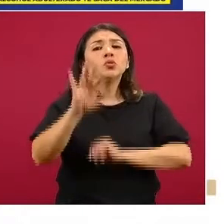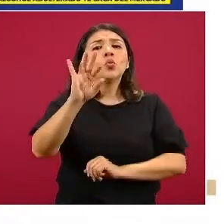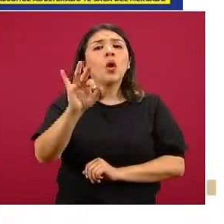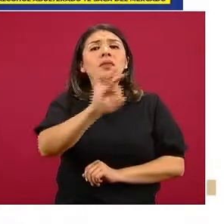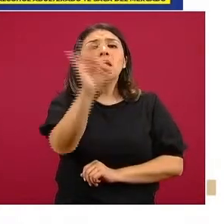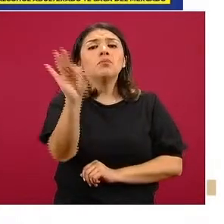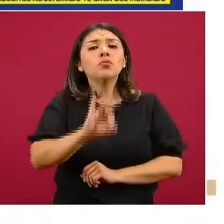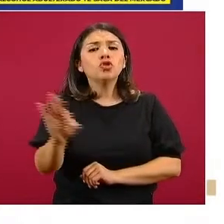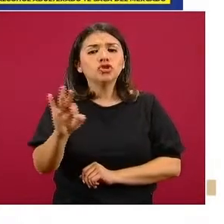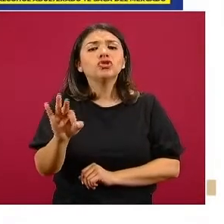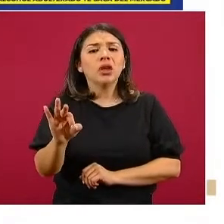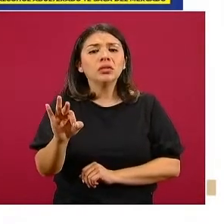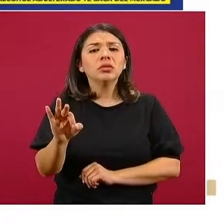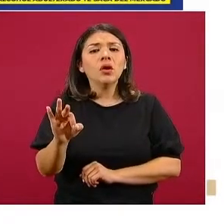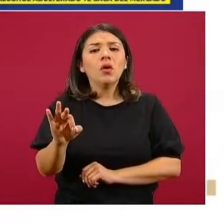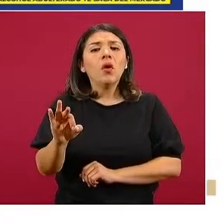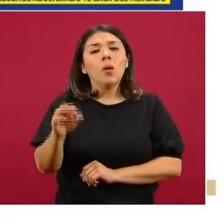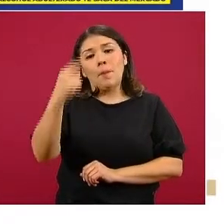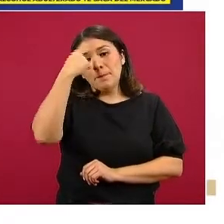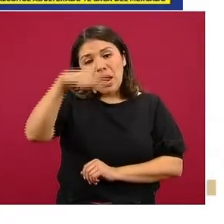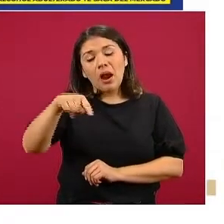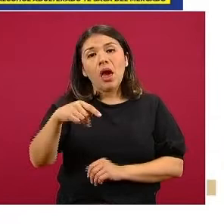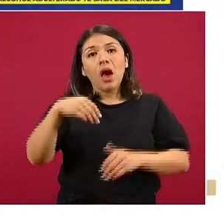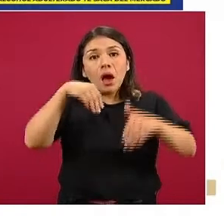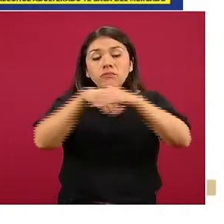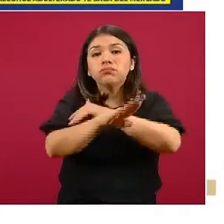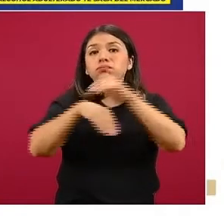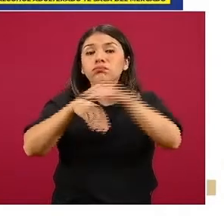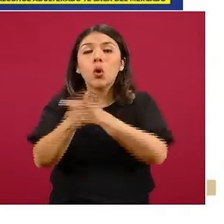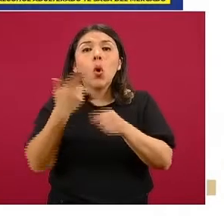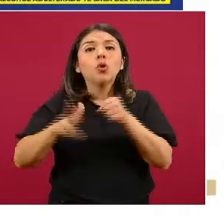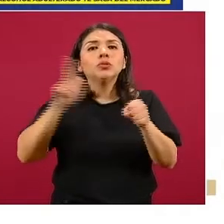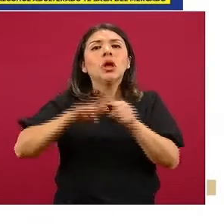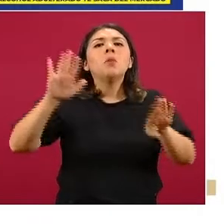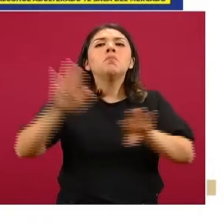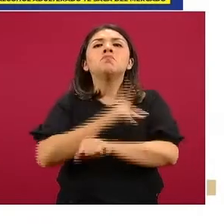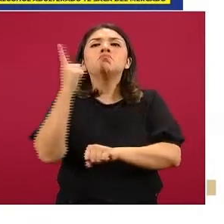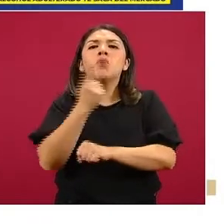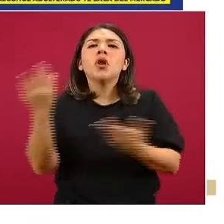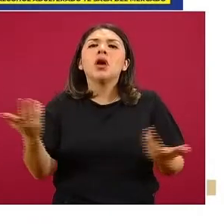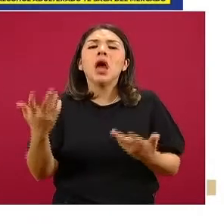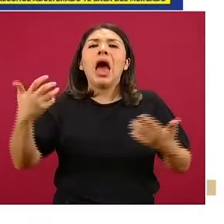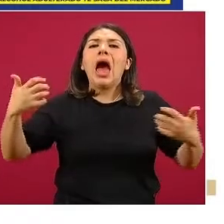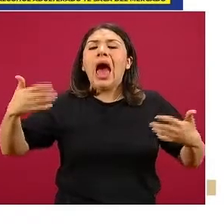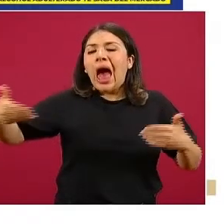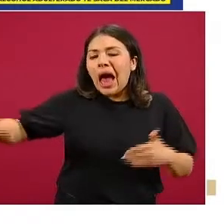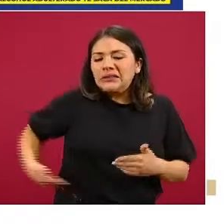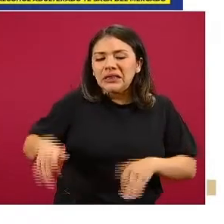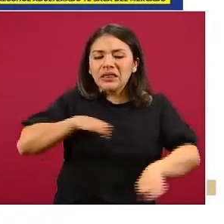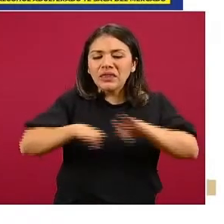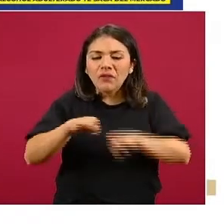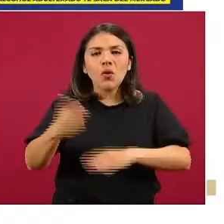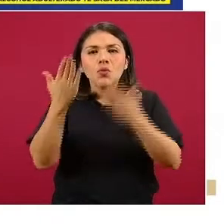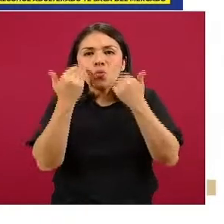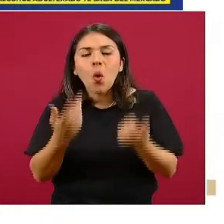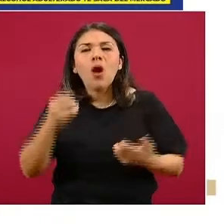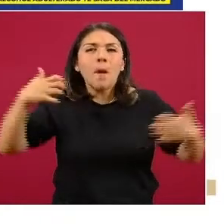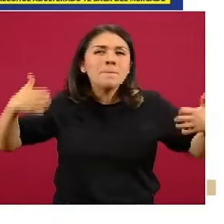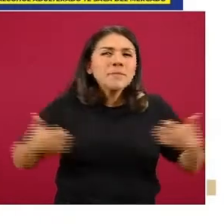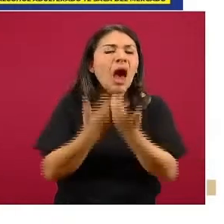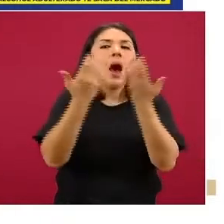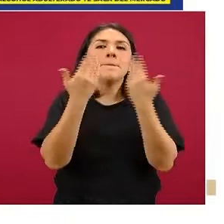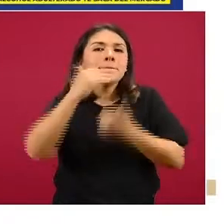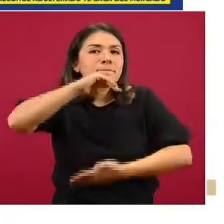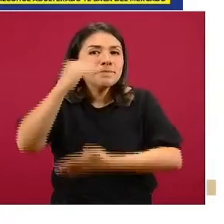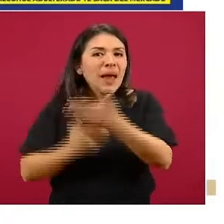40% los ingresos hospitalarios porque hay menos accidentes laborales, menos accidentes en el asfalto, en el tráfico.